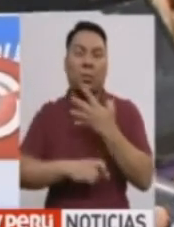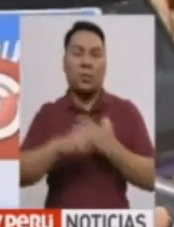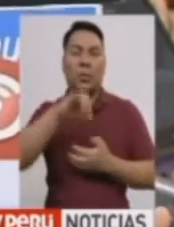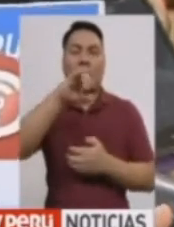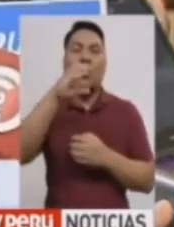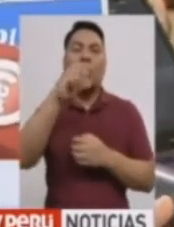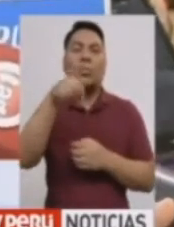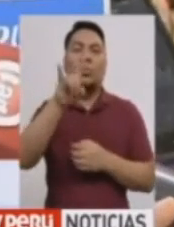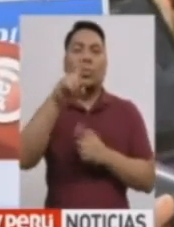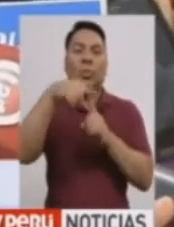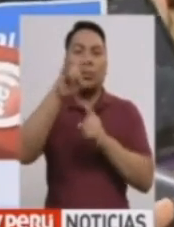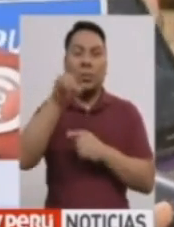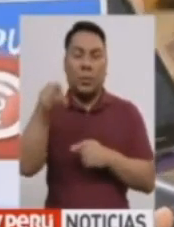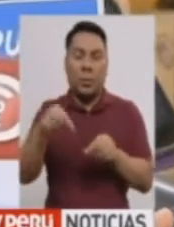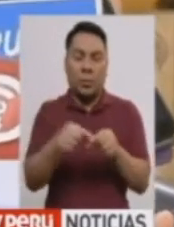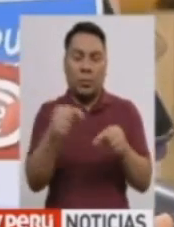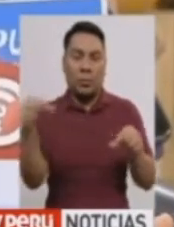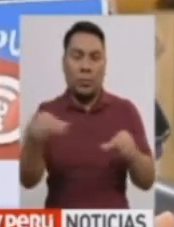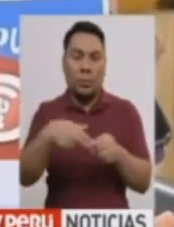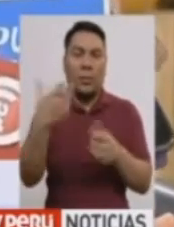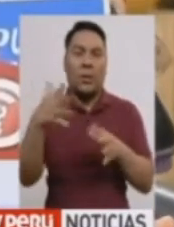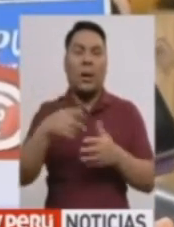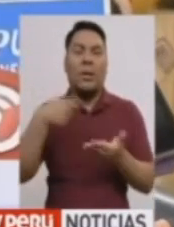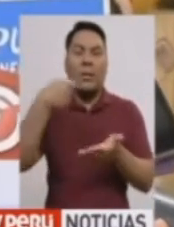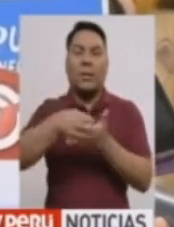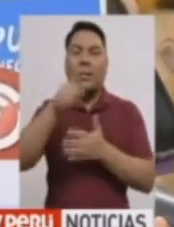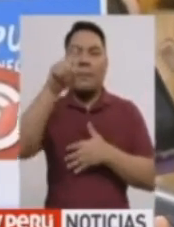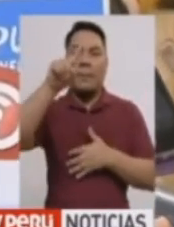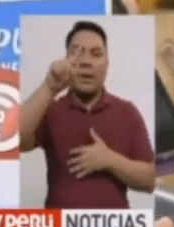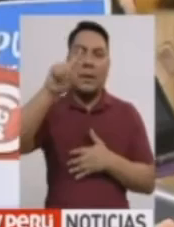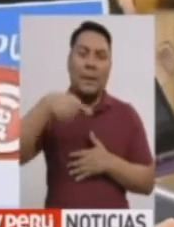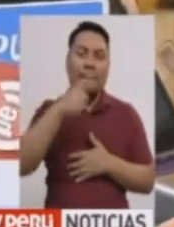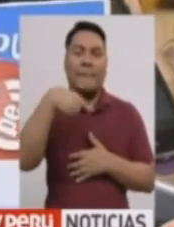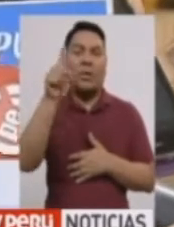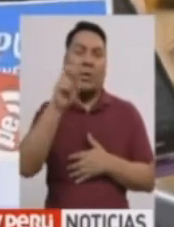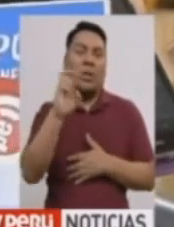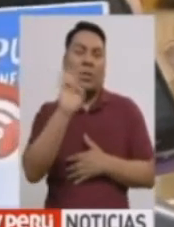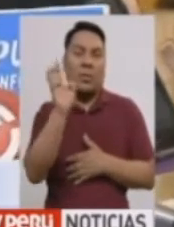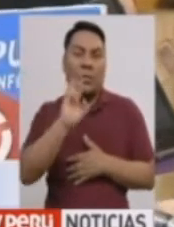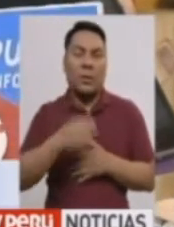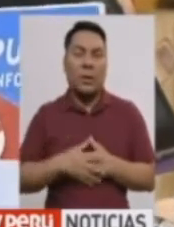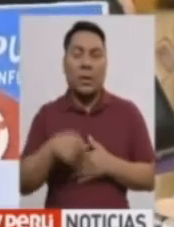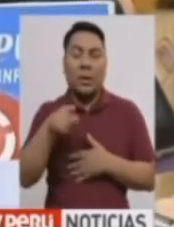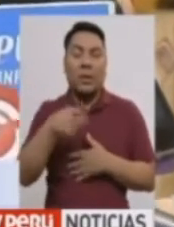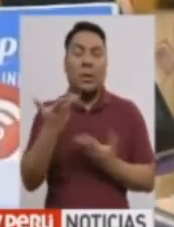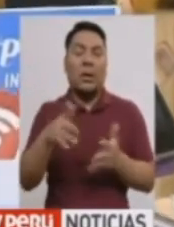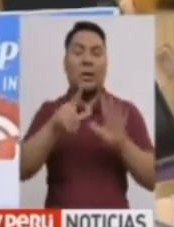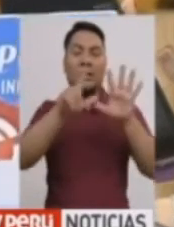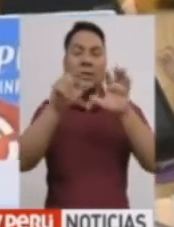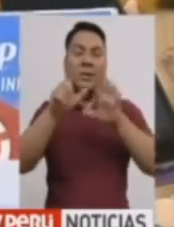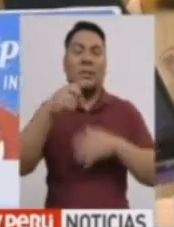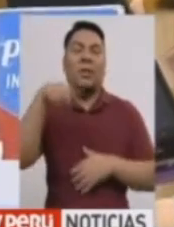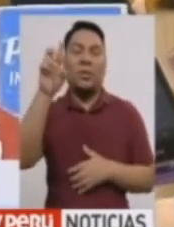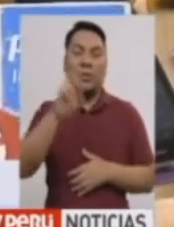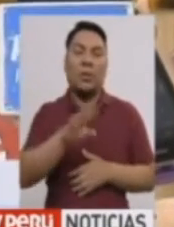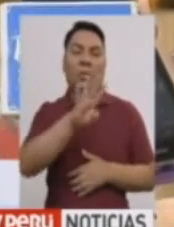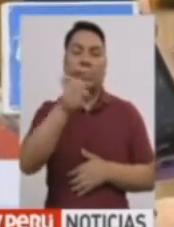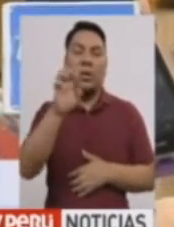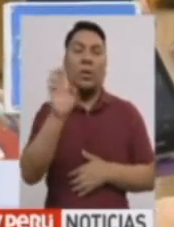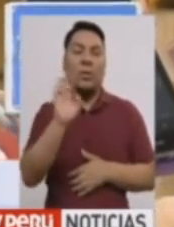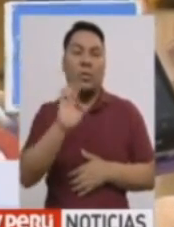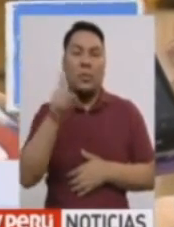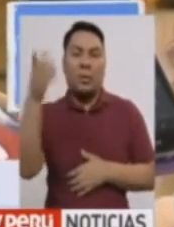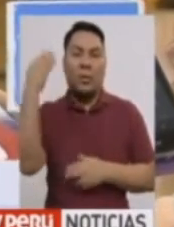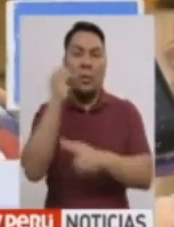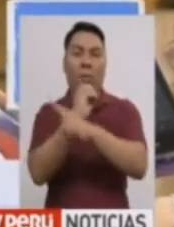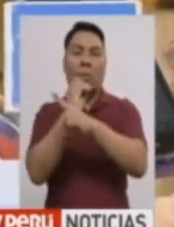que era un gasoducto que costaba 1.000 millones de dólares, 1.200 millones de dólares, terminó costando 7.400 millones de dólares en el gobierno del señor Ollanta